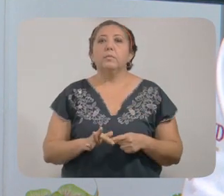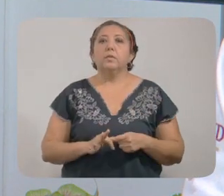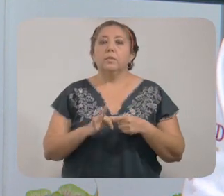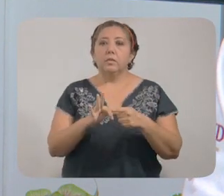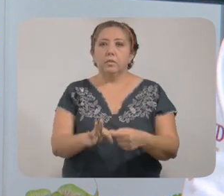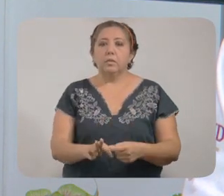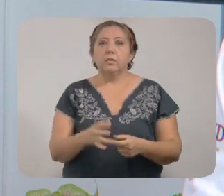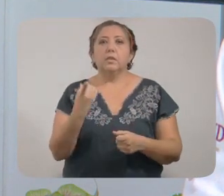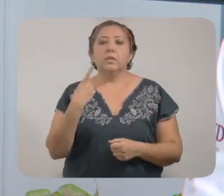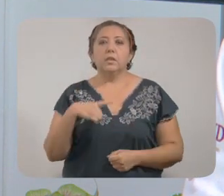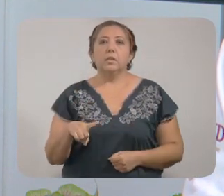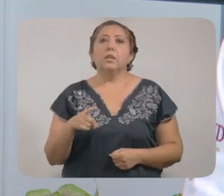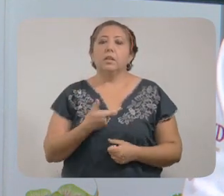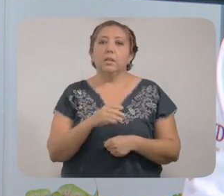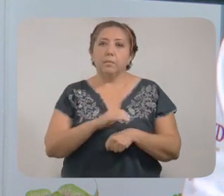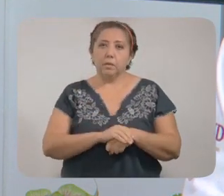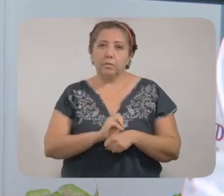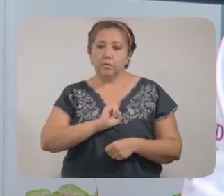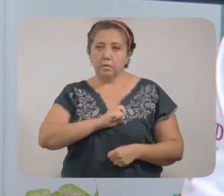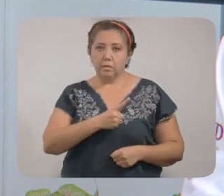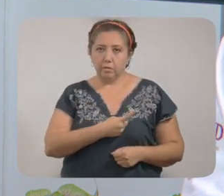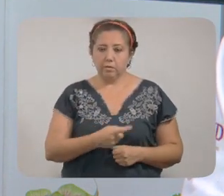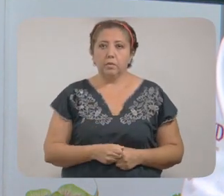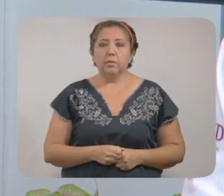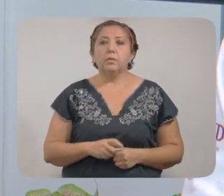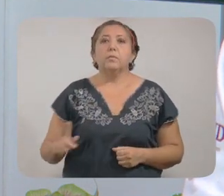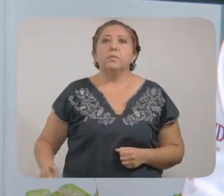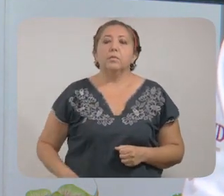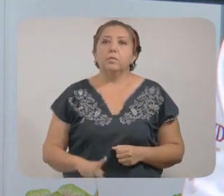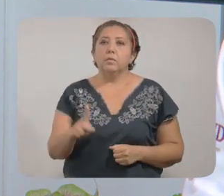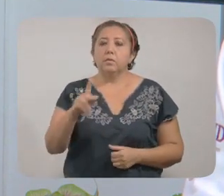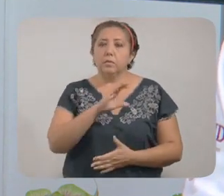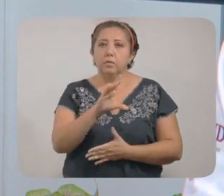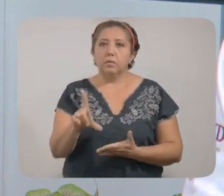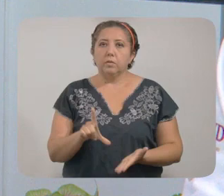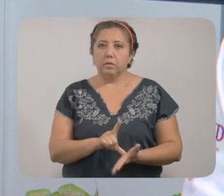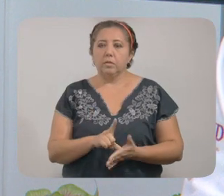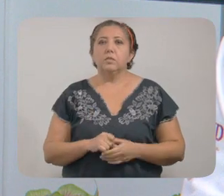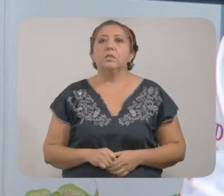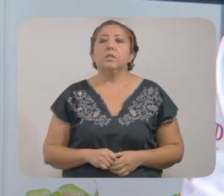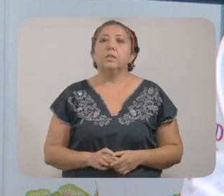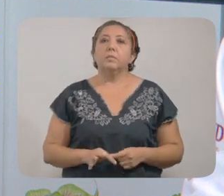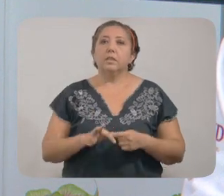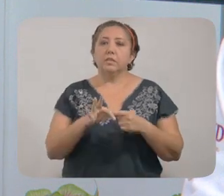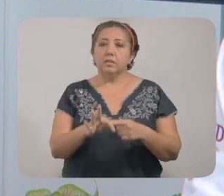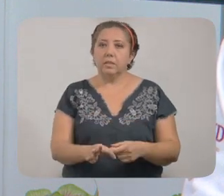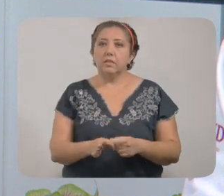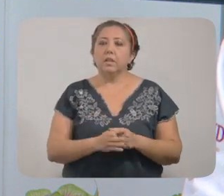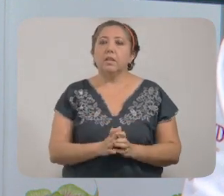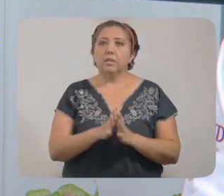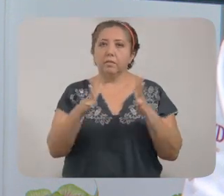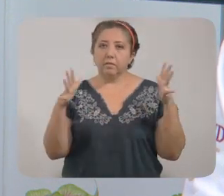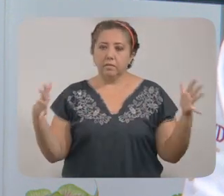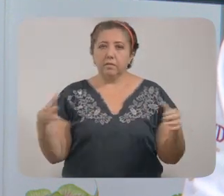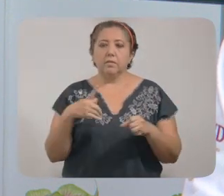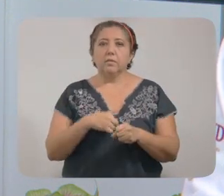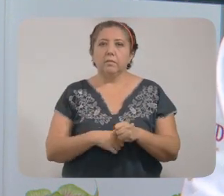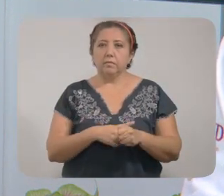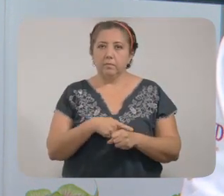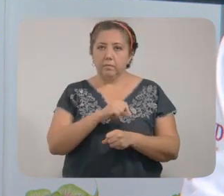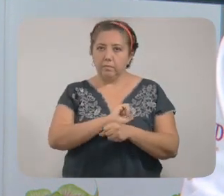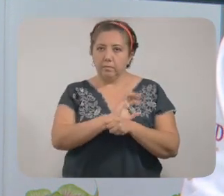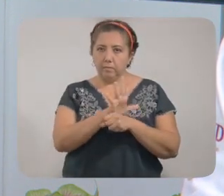presencia de brigadas de amigos de la salud en los municipios colonias y comisarías que presentan una tendencia al alza